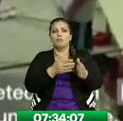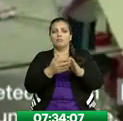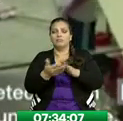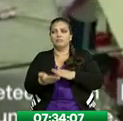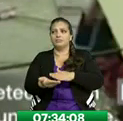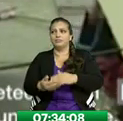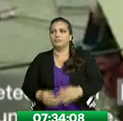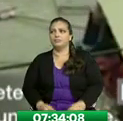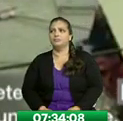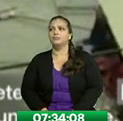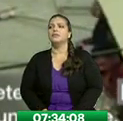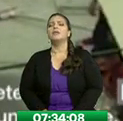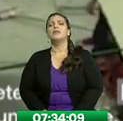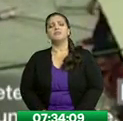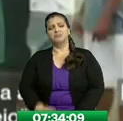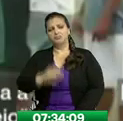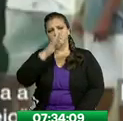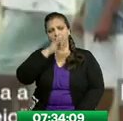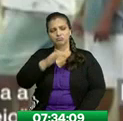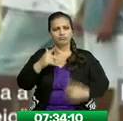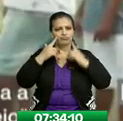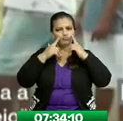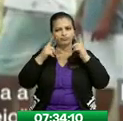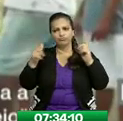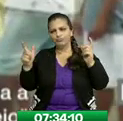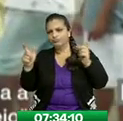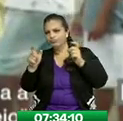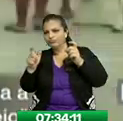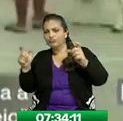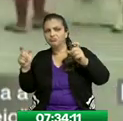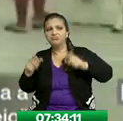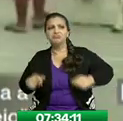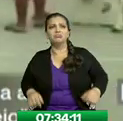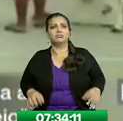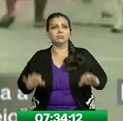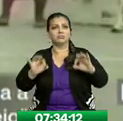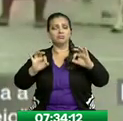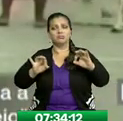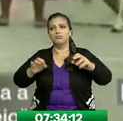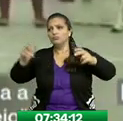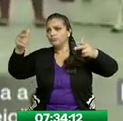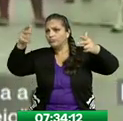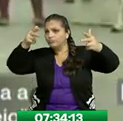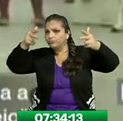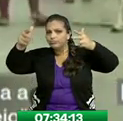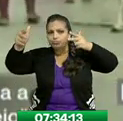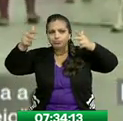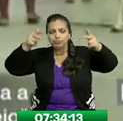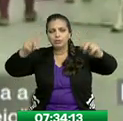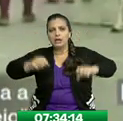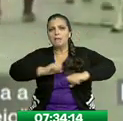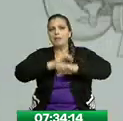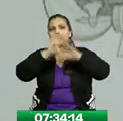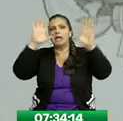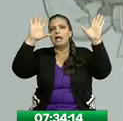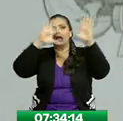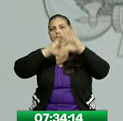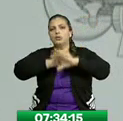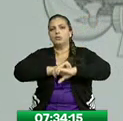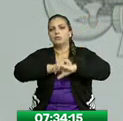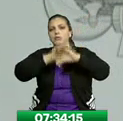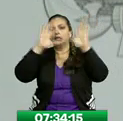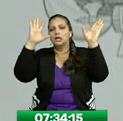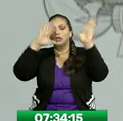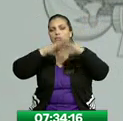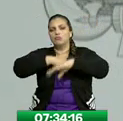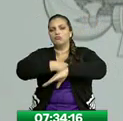que se cometan posibles delitos, que en el feriado las 24 provincias estuvieron vigiladas las 24 horas. Nos